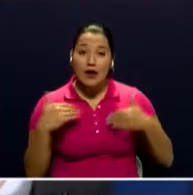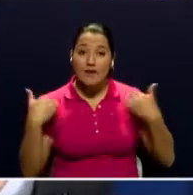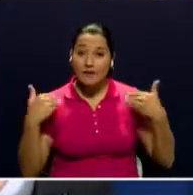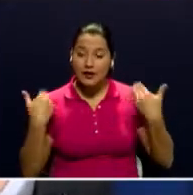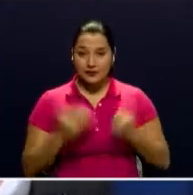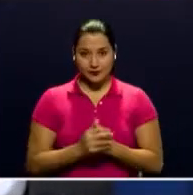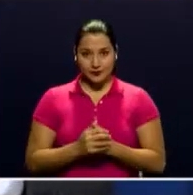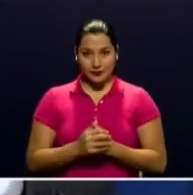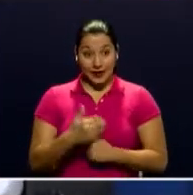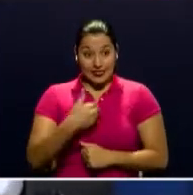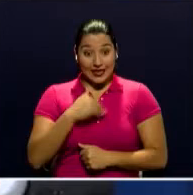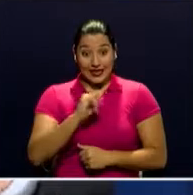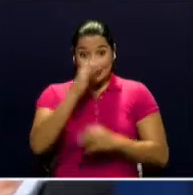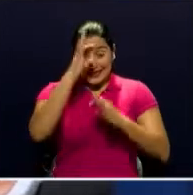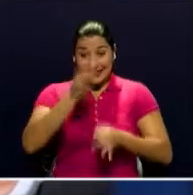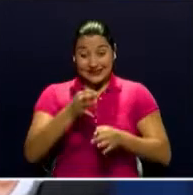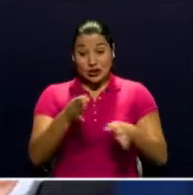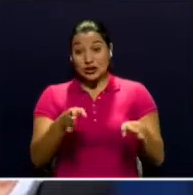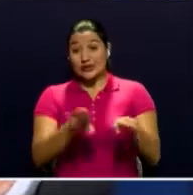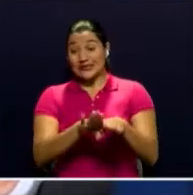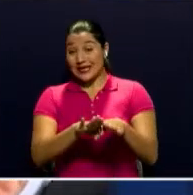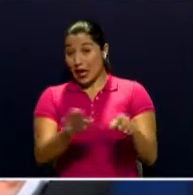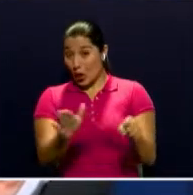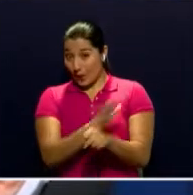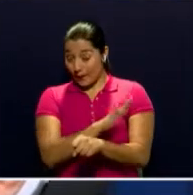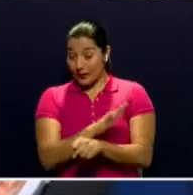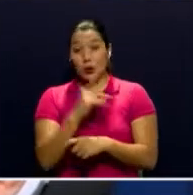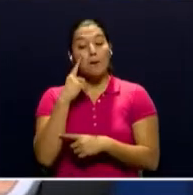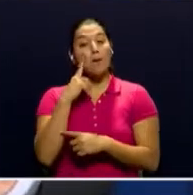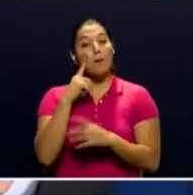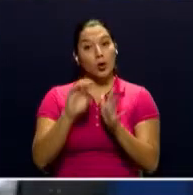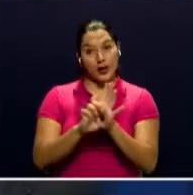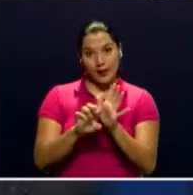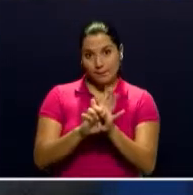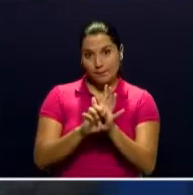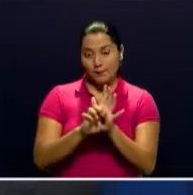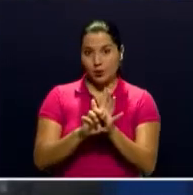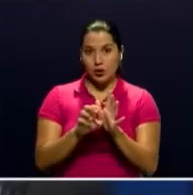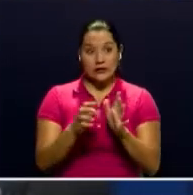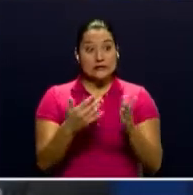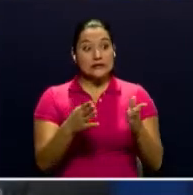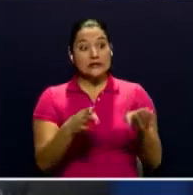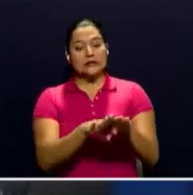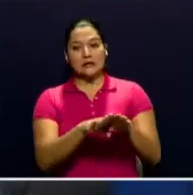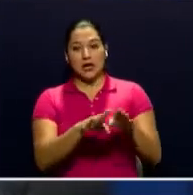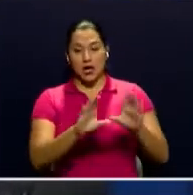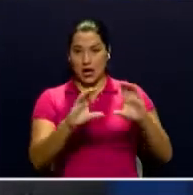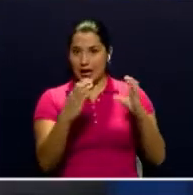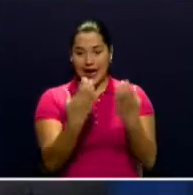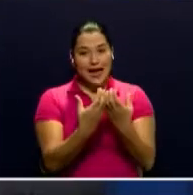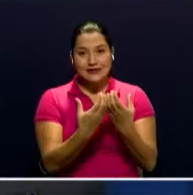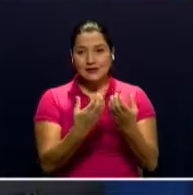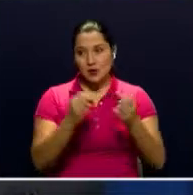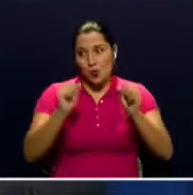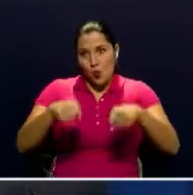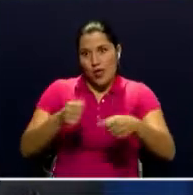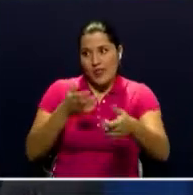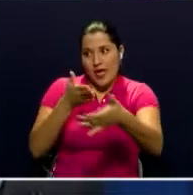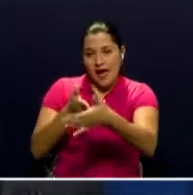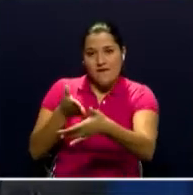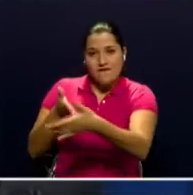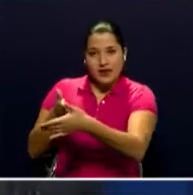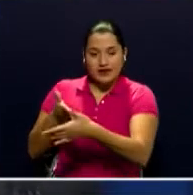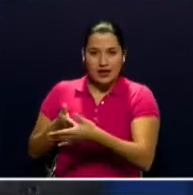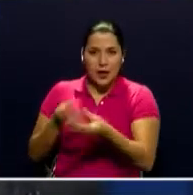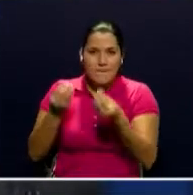medida así, digamos, de un cierre absoluto, por ejemplo, tendría una gran afectación social en otras provincias donde no se